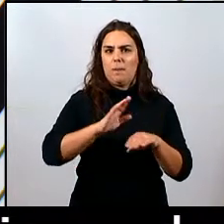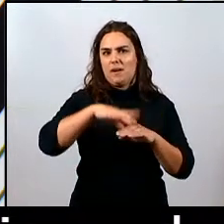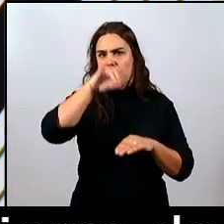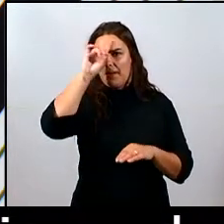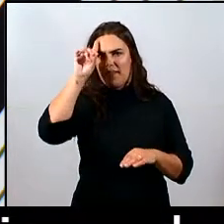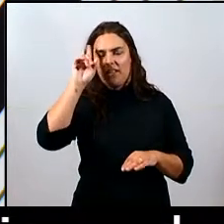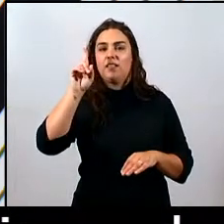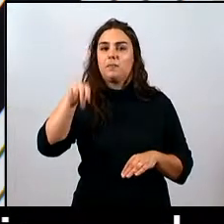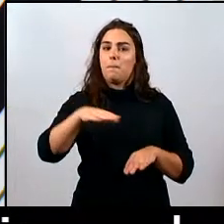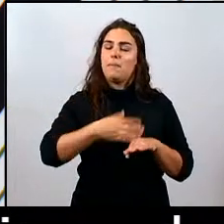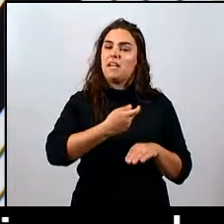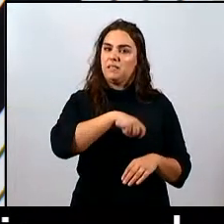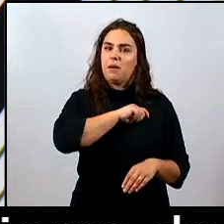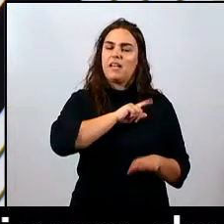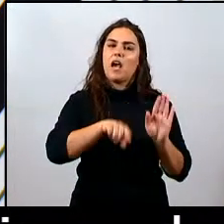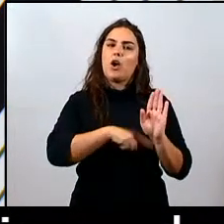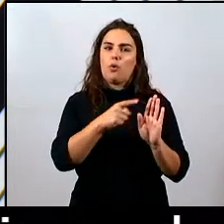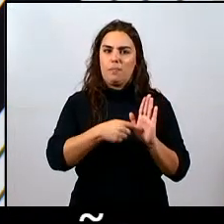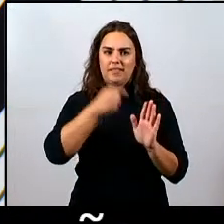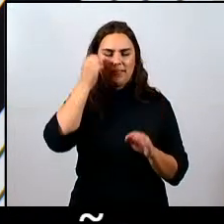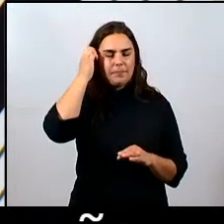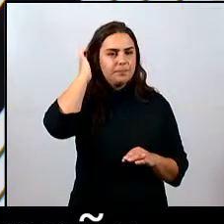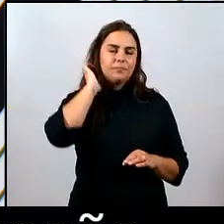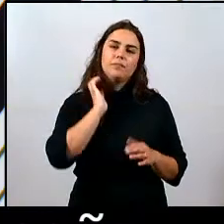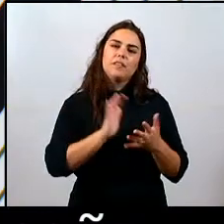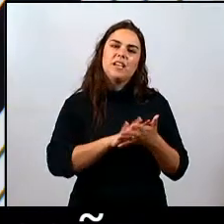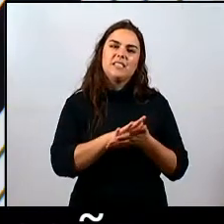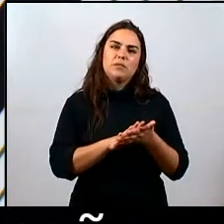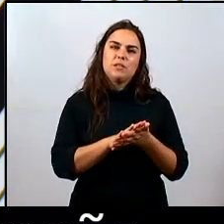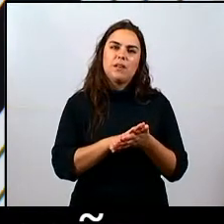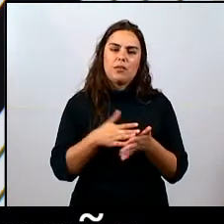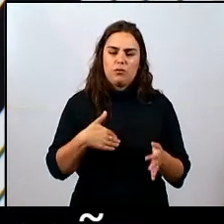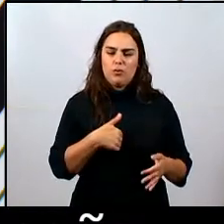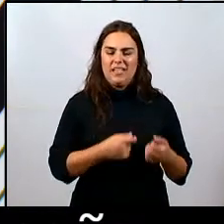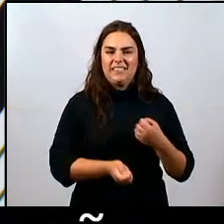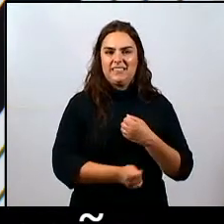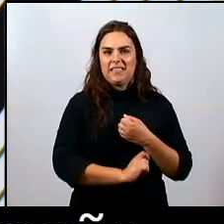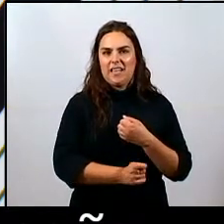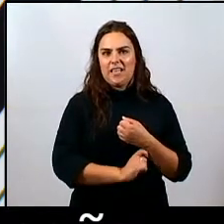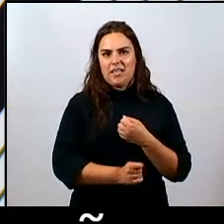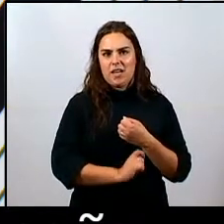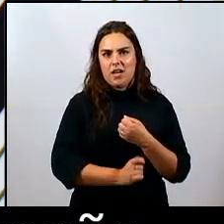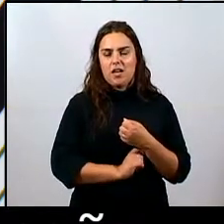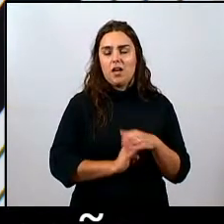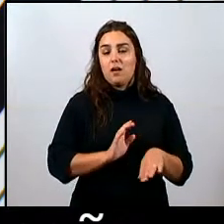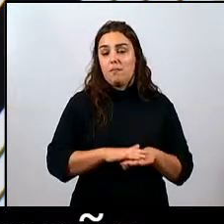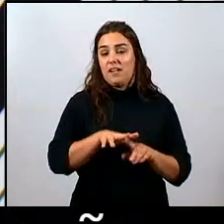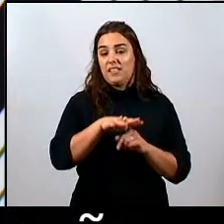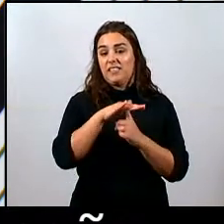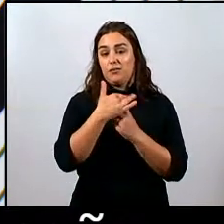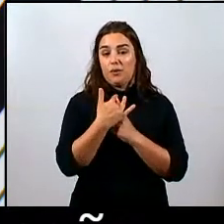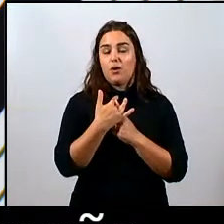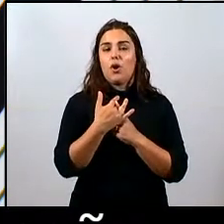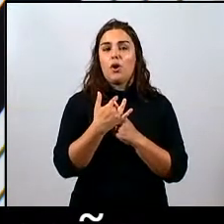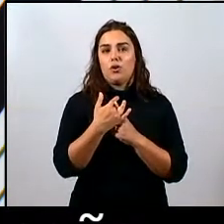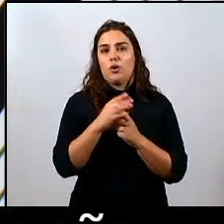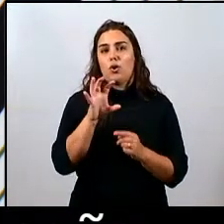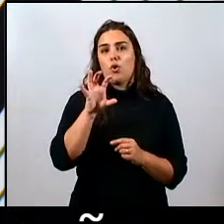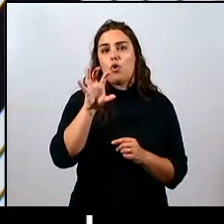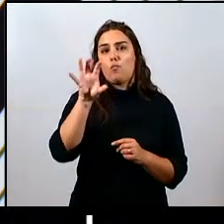para España entera. Estamos hablando de un papel estratégico, en nuestro caso, en la Comunidad de